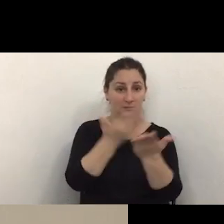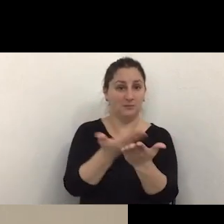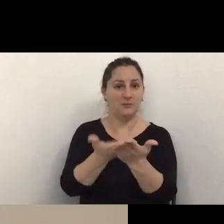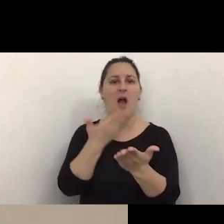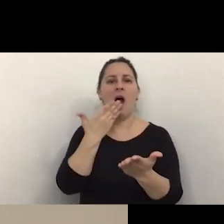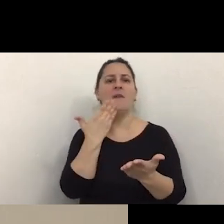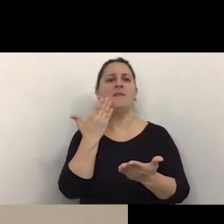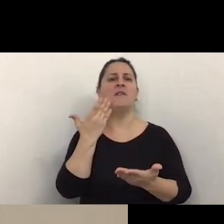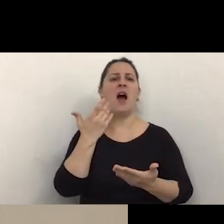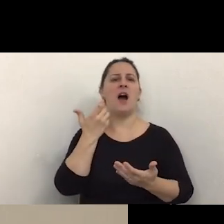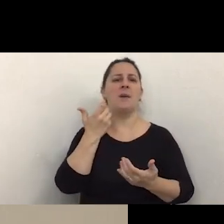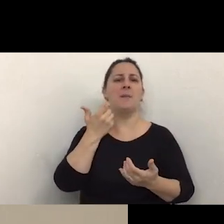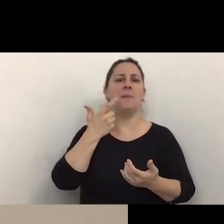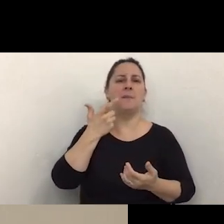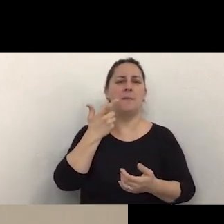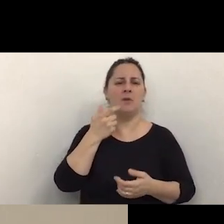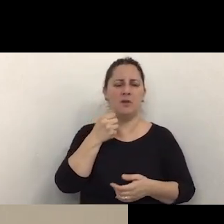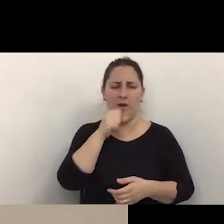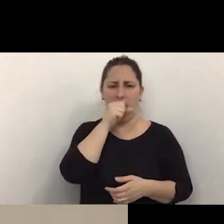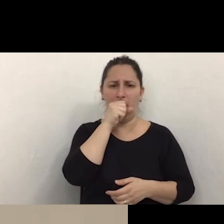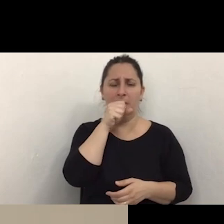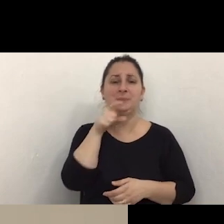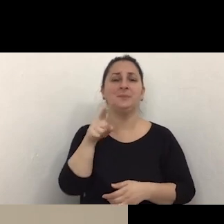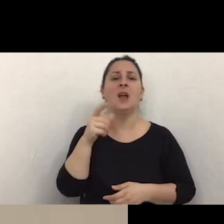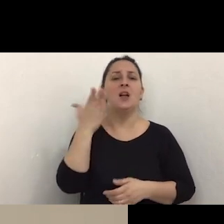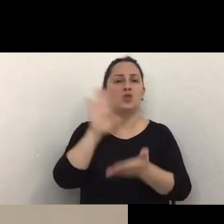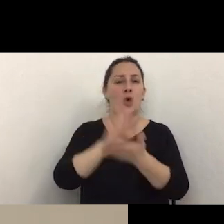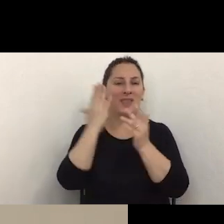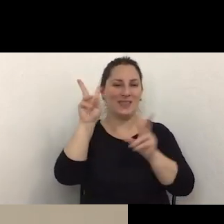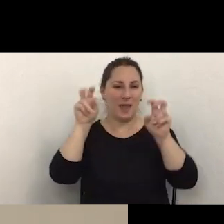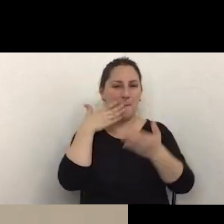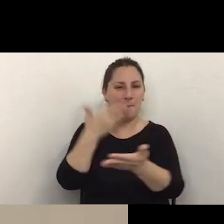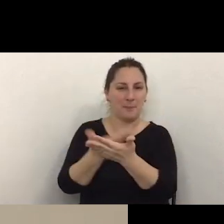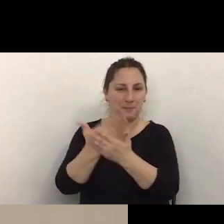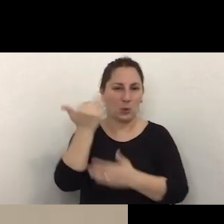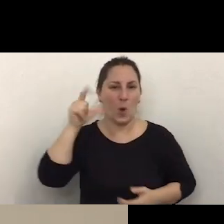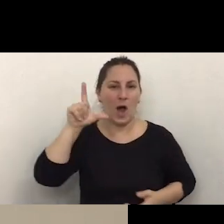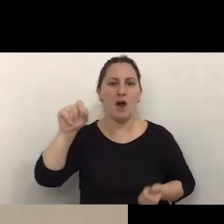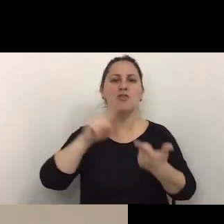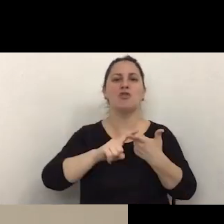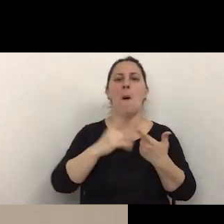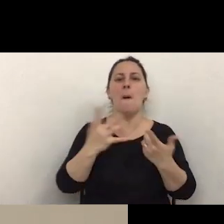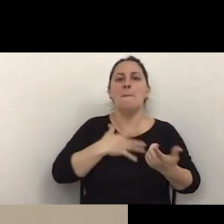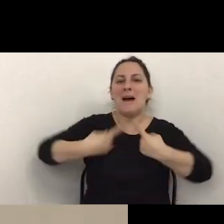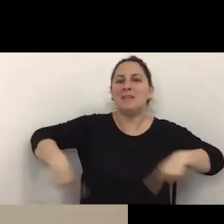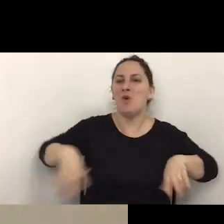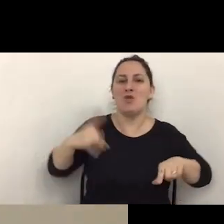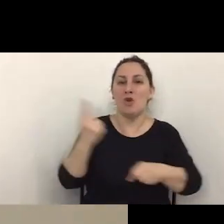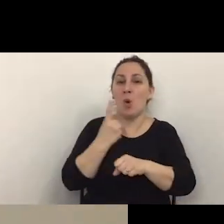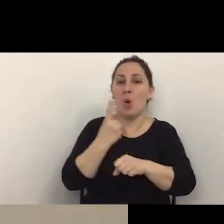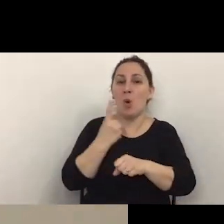las acreditaciones bancarias, habla, por ejemplo, de los incrementos patrimoniales no justificados, pero